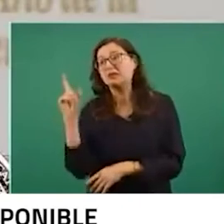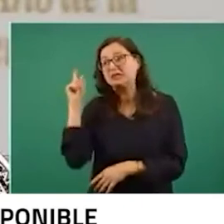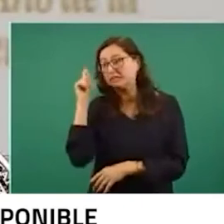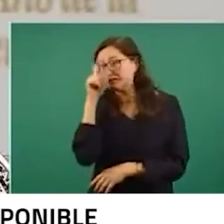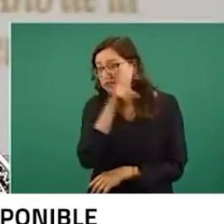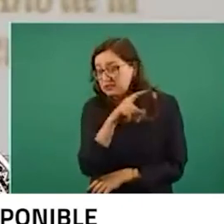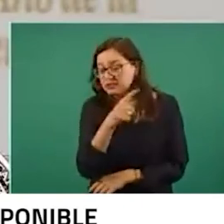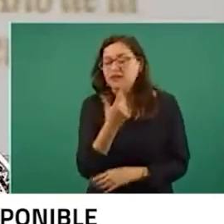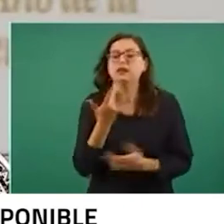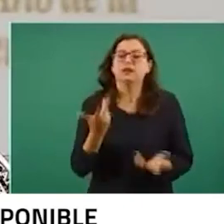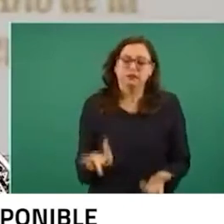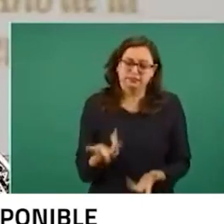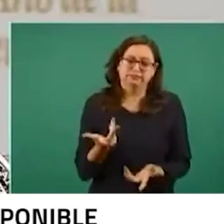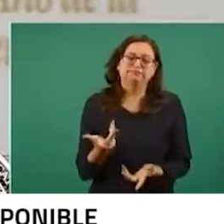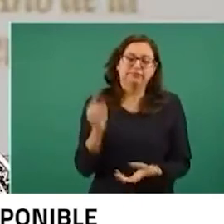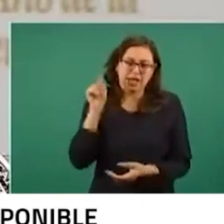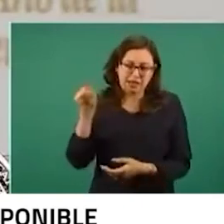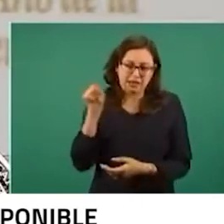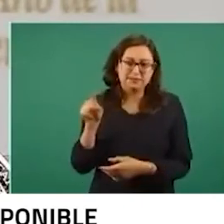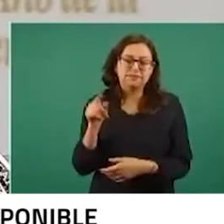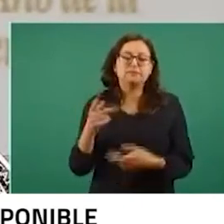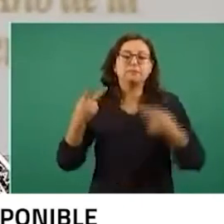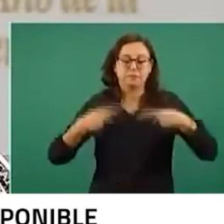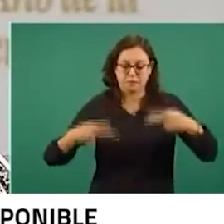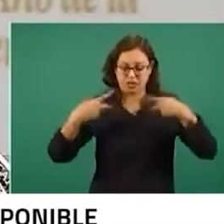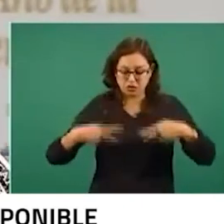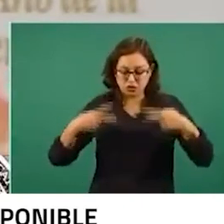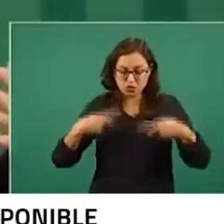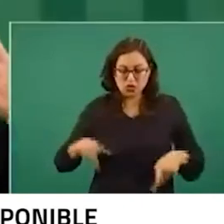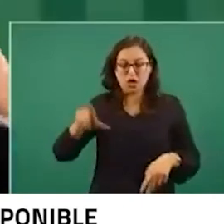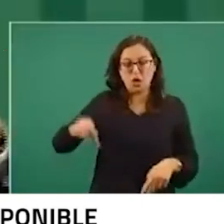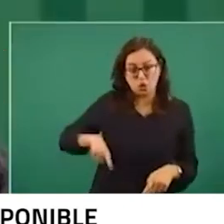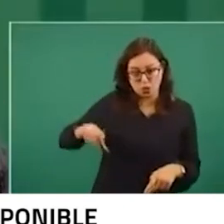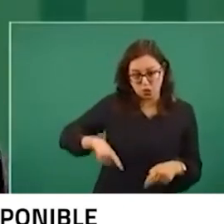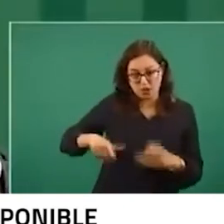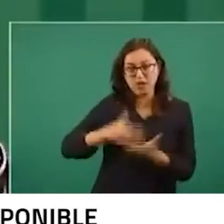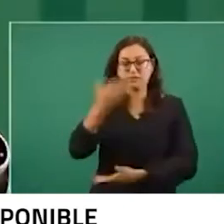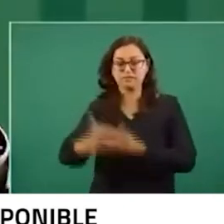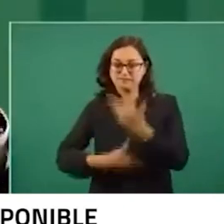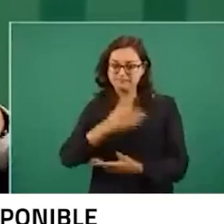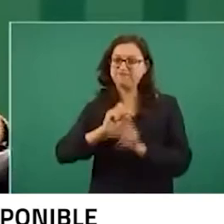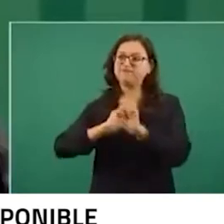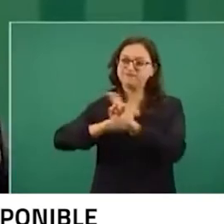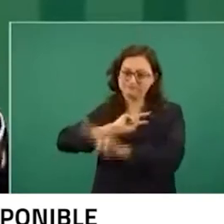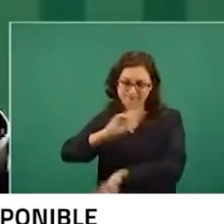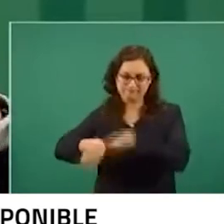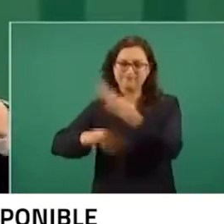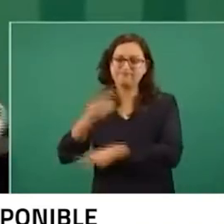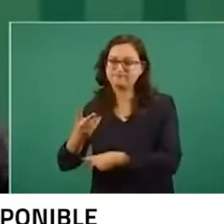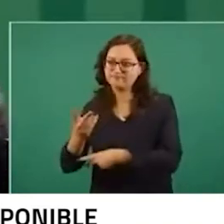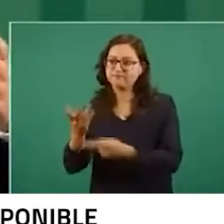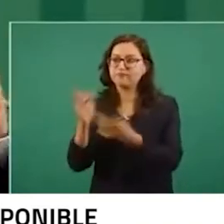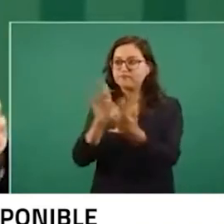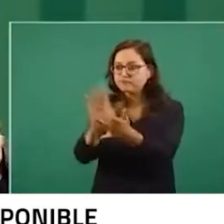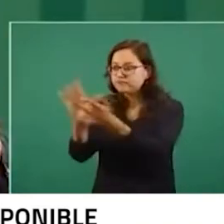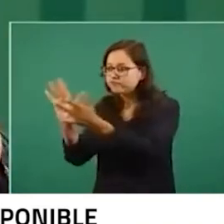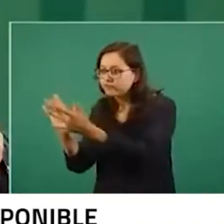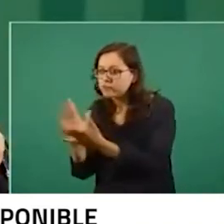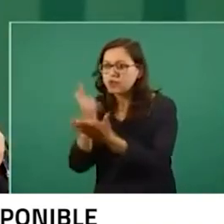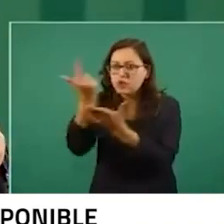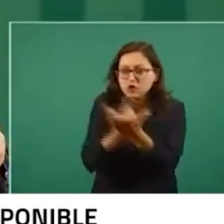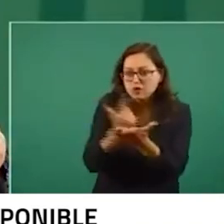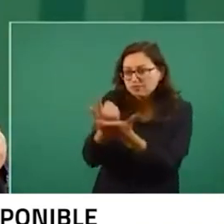accesibilidad al internet y ahí están las brigadas correcaminos que están operando en el territorio precisamente para vincular